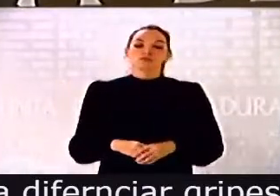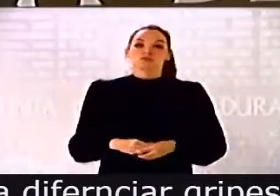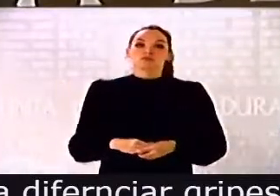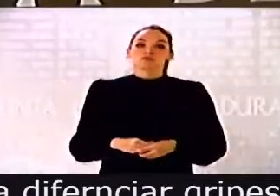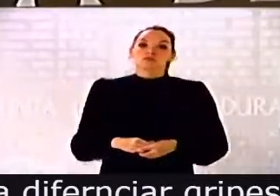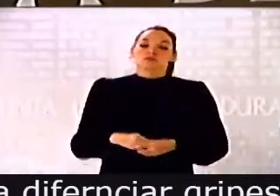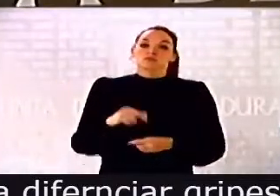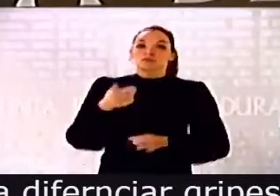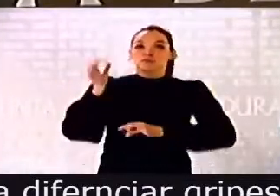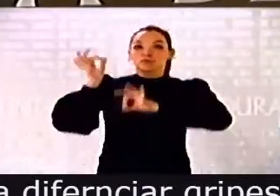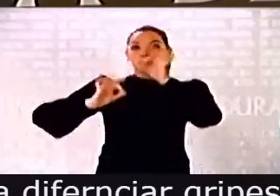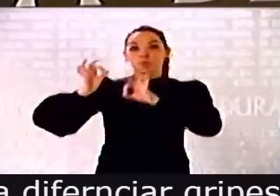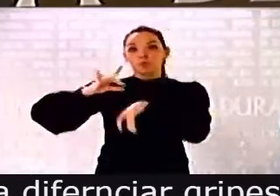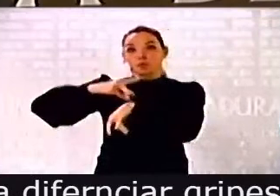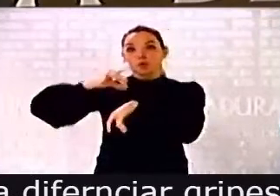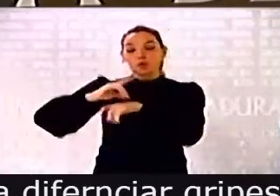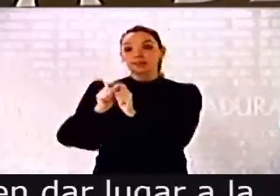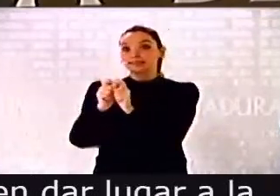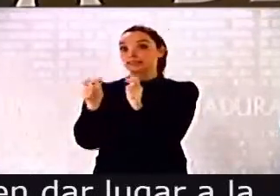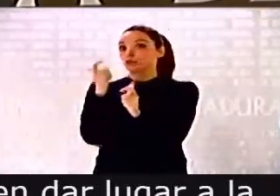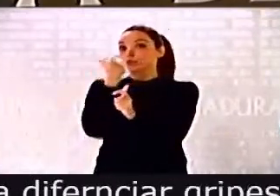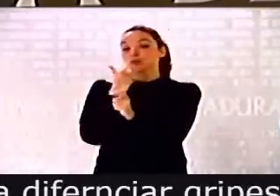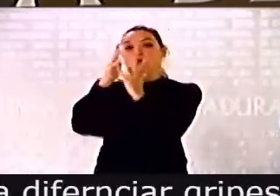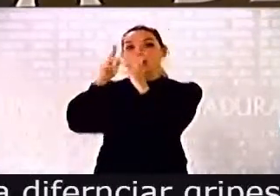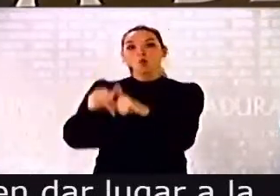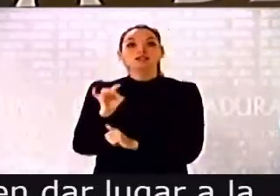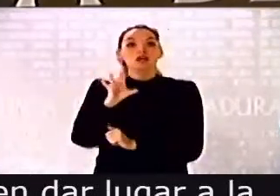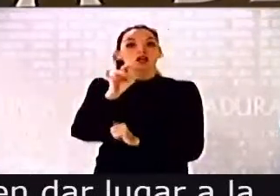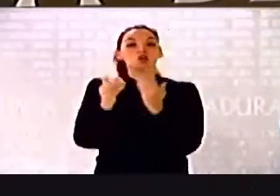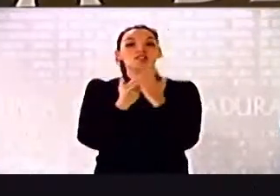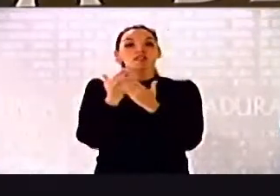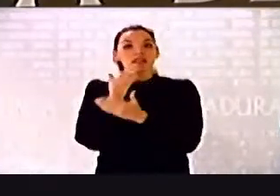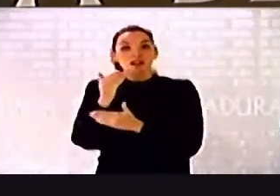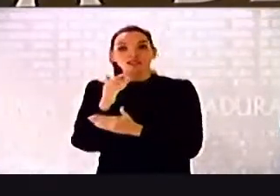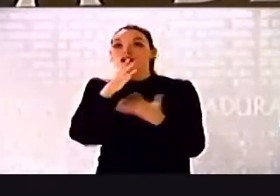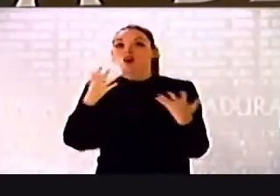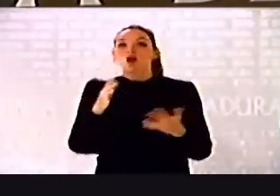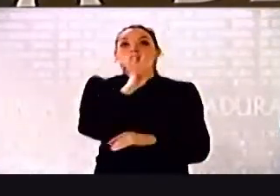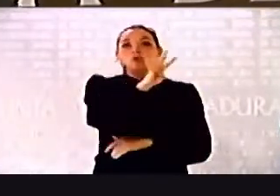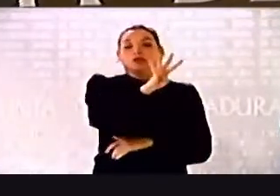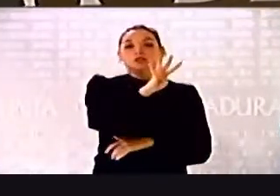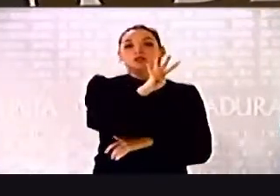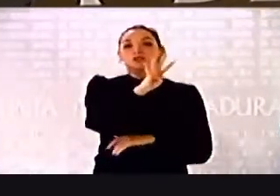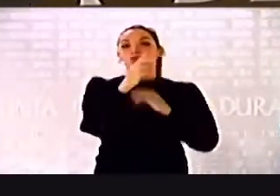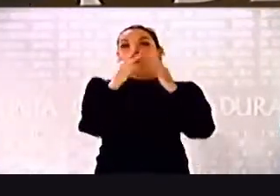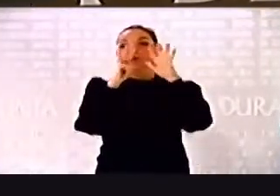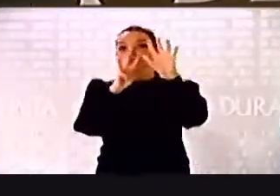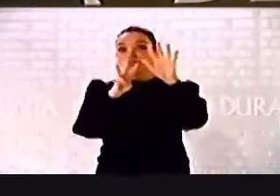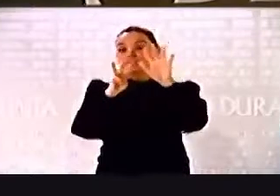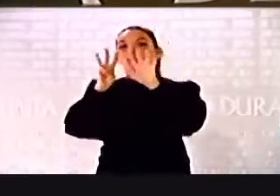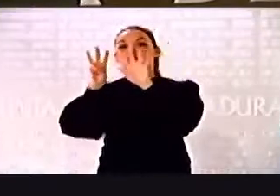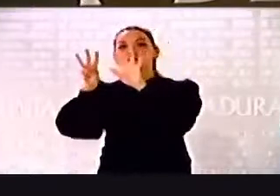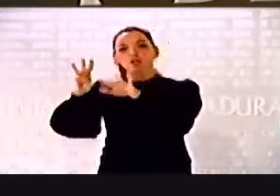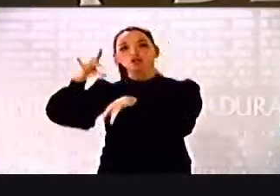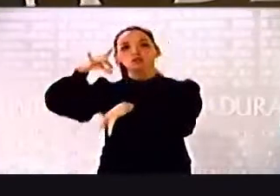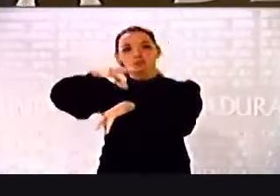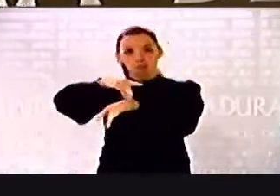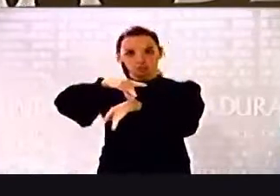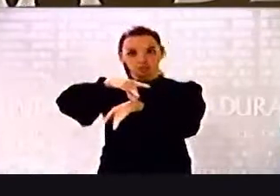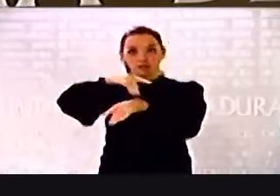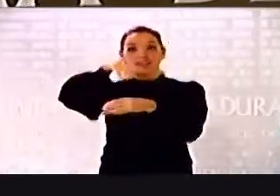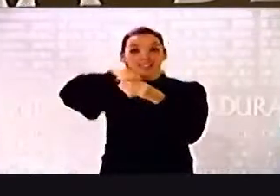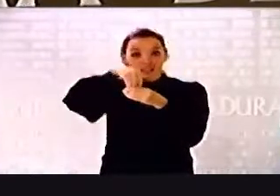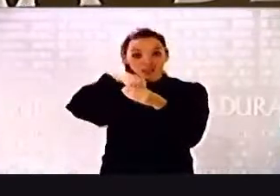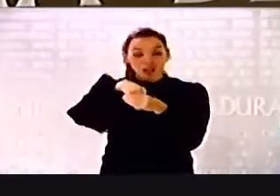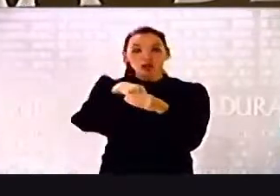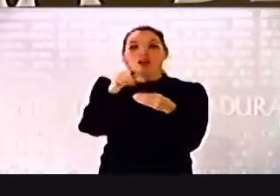La incidencia acumulada a los 14 días en la Comunidad Autónoma de Extremadura hoy se sitúa en los 488 casos por cada 100.000 habitantes.